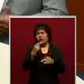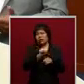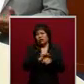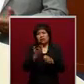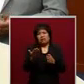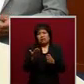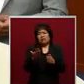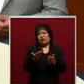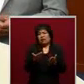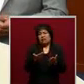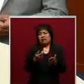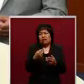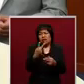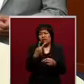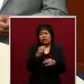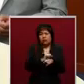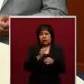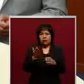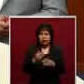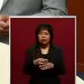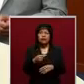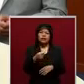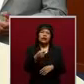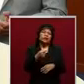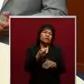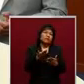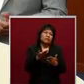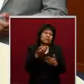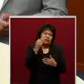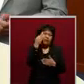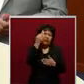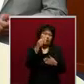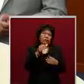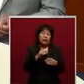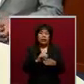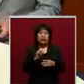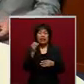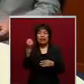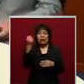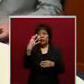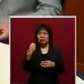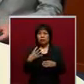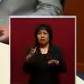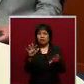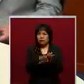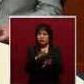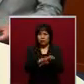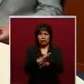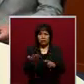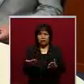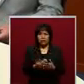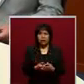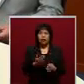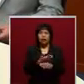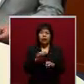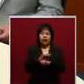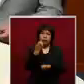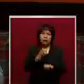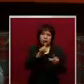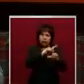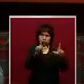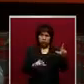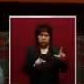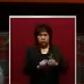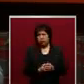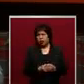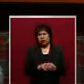media o 2 semanas y es muy poco probable que el semáforo cambie de color. Así es. En todos los estados del país casi